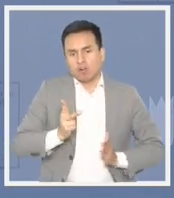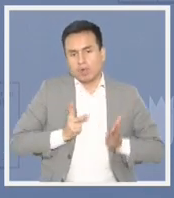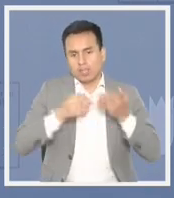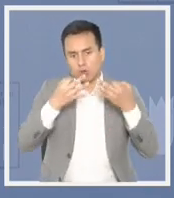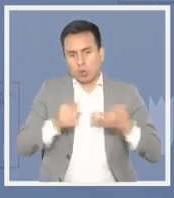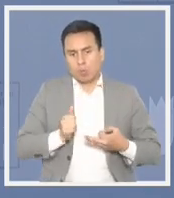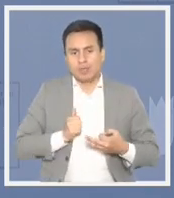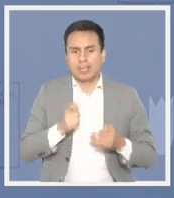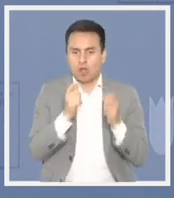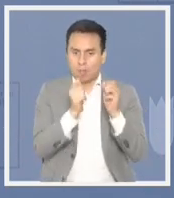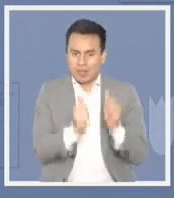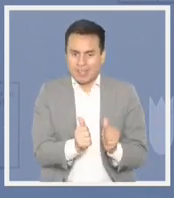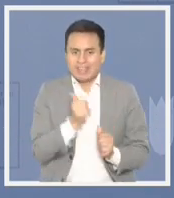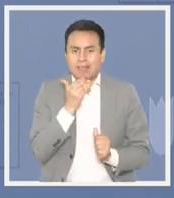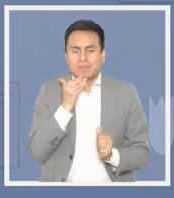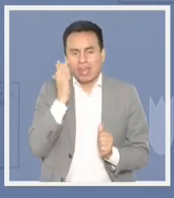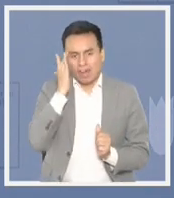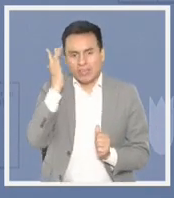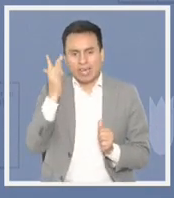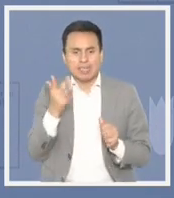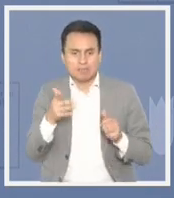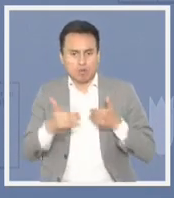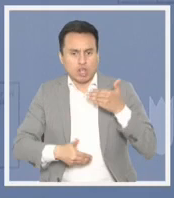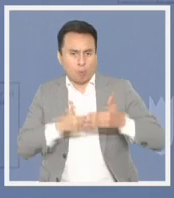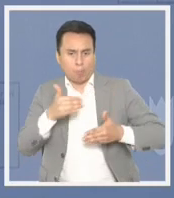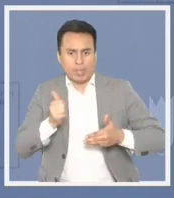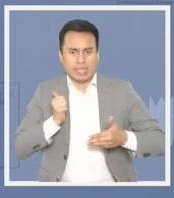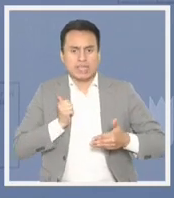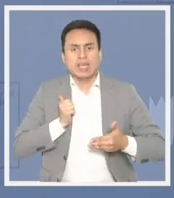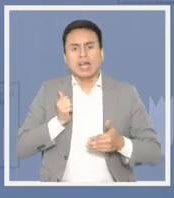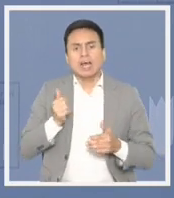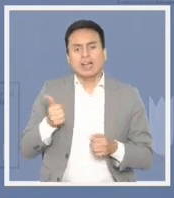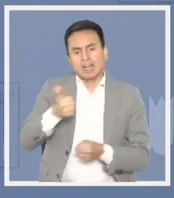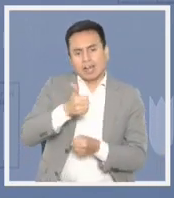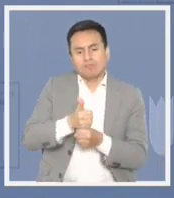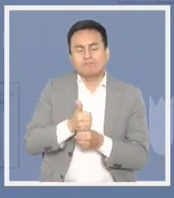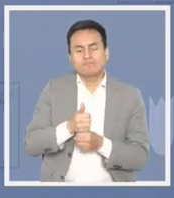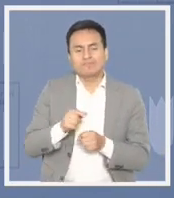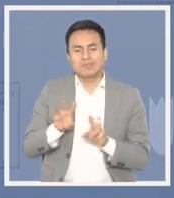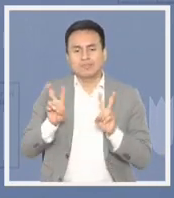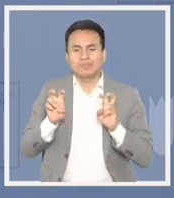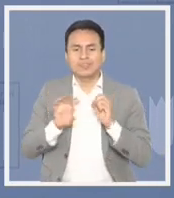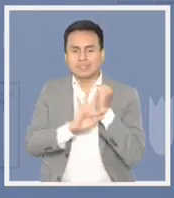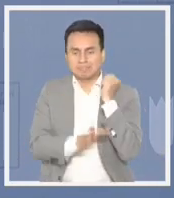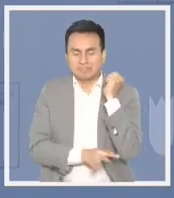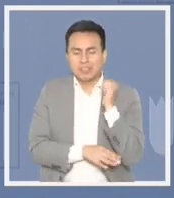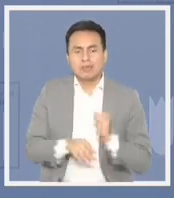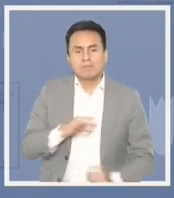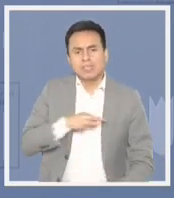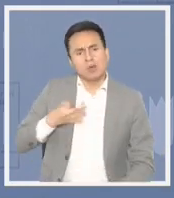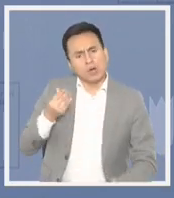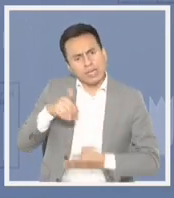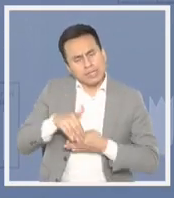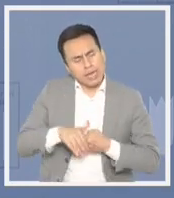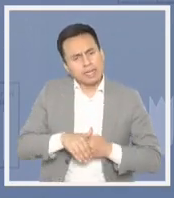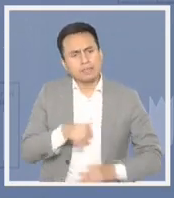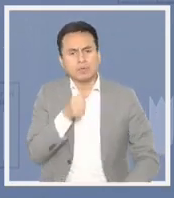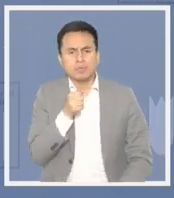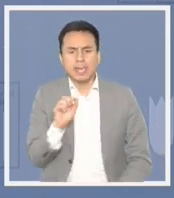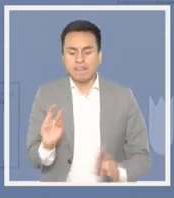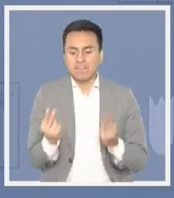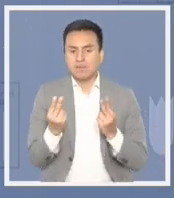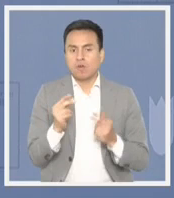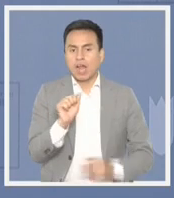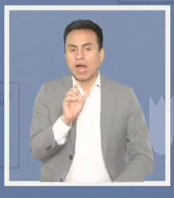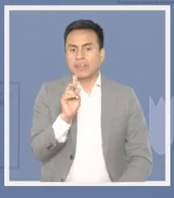también con las competencias y habilidades para cumplir y ejercer este cargo. Ministra, buenas tardes. Estamos en vivo